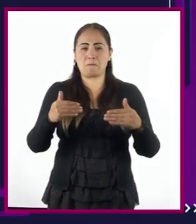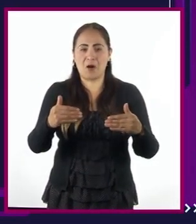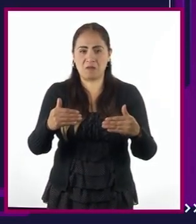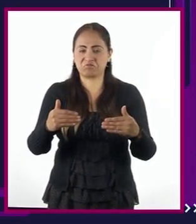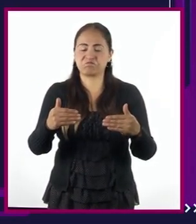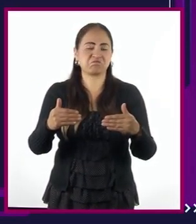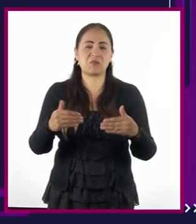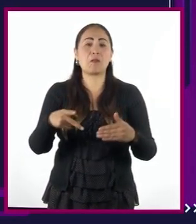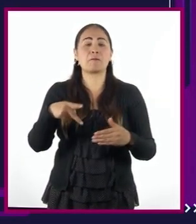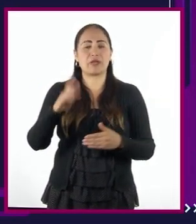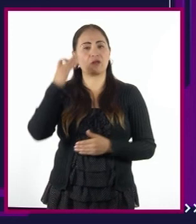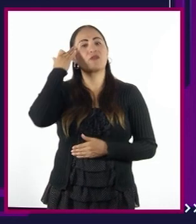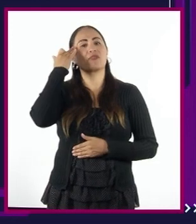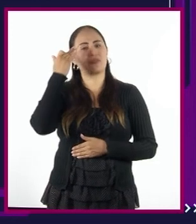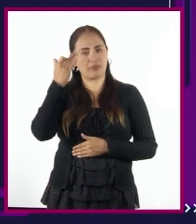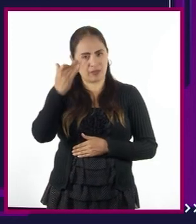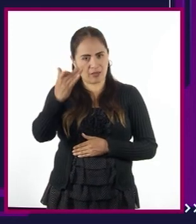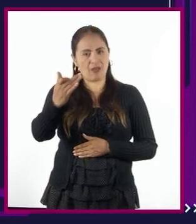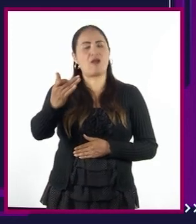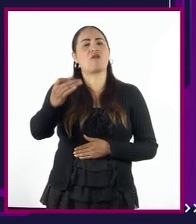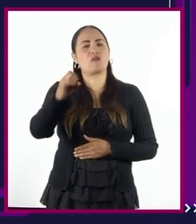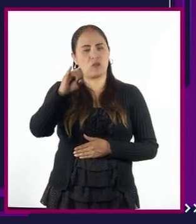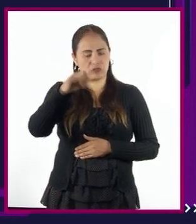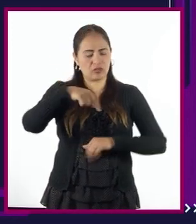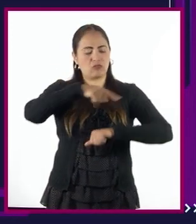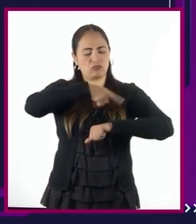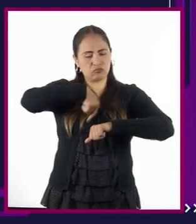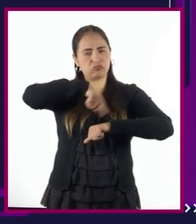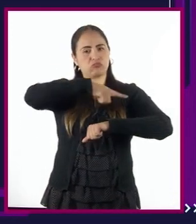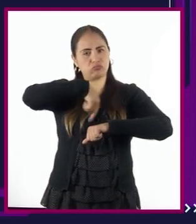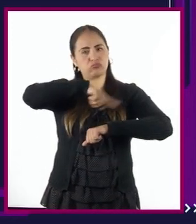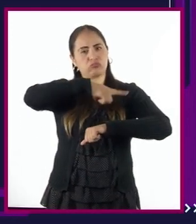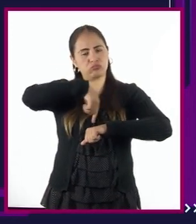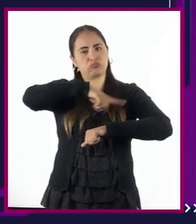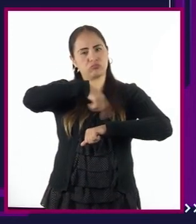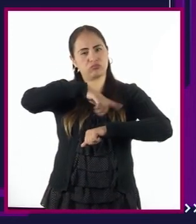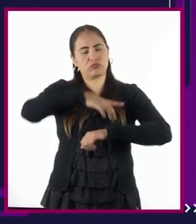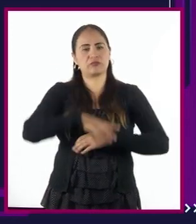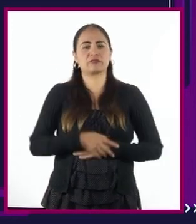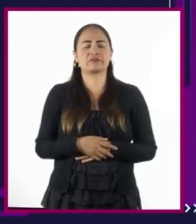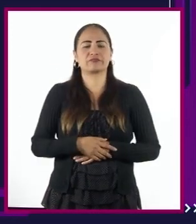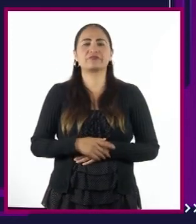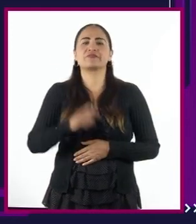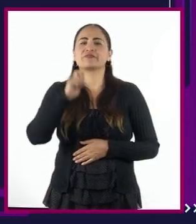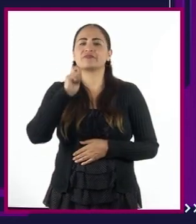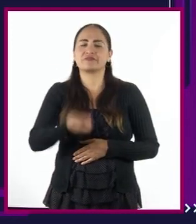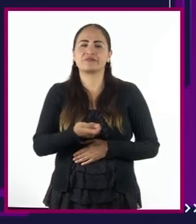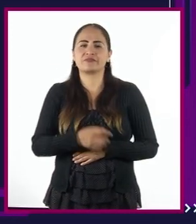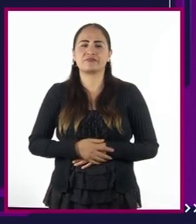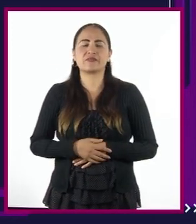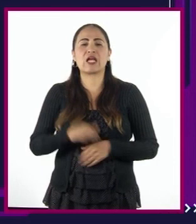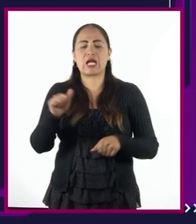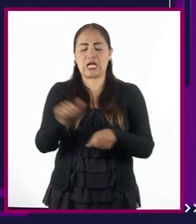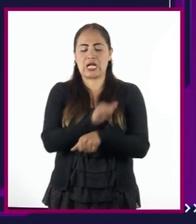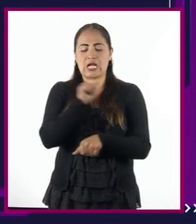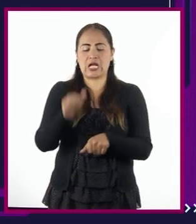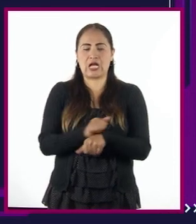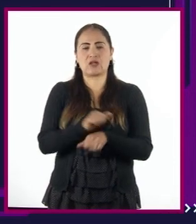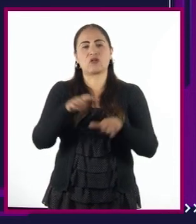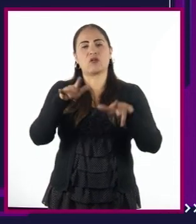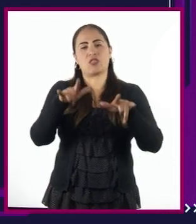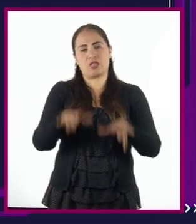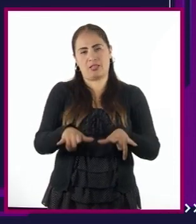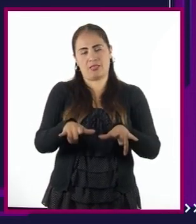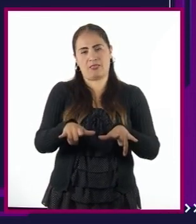embargo, el tiempo sigue transcurriendo. Entonces, se puede deducir que los vehículos se